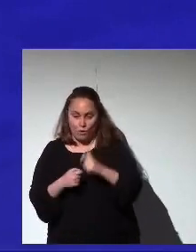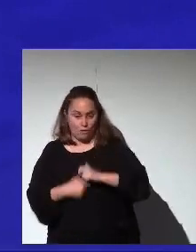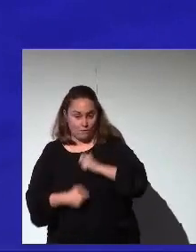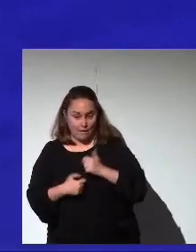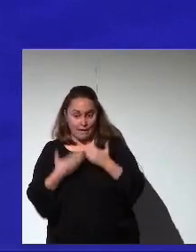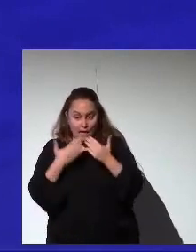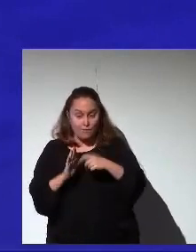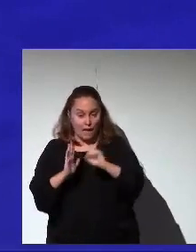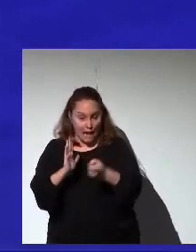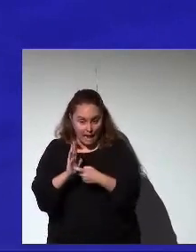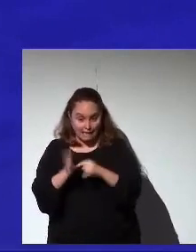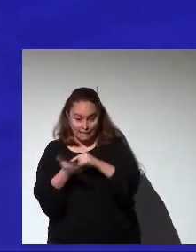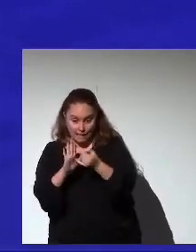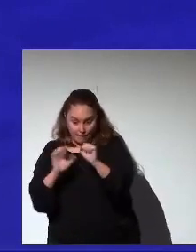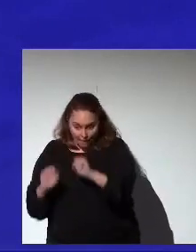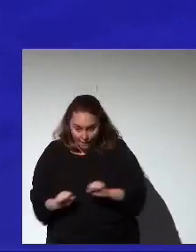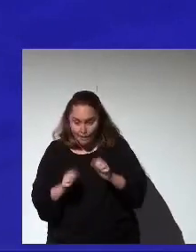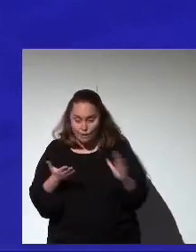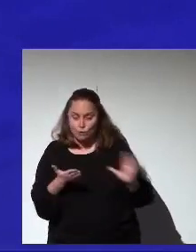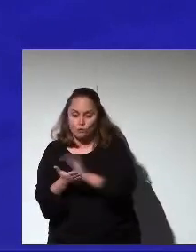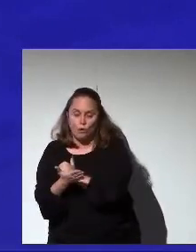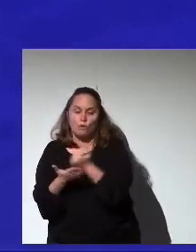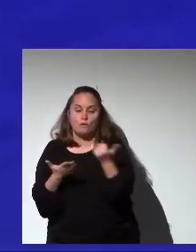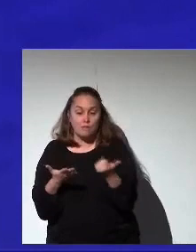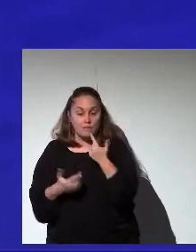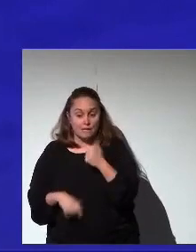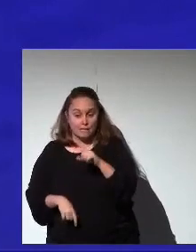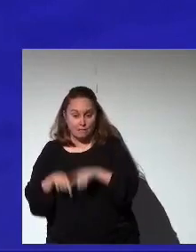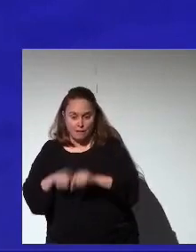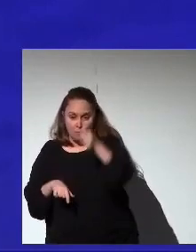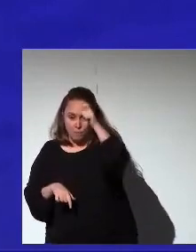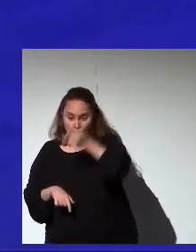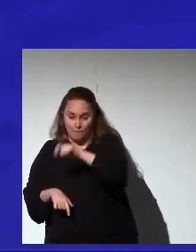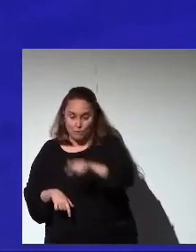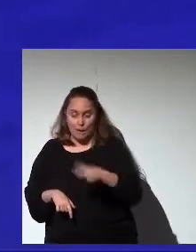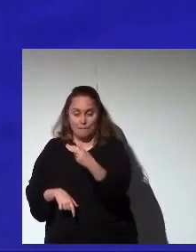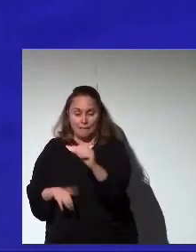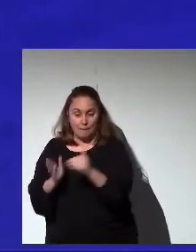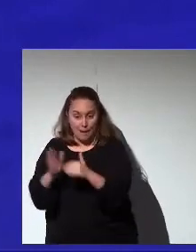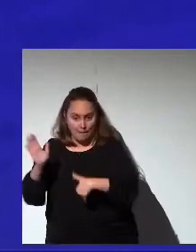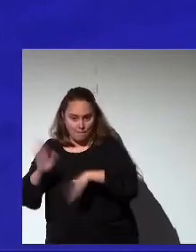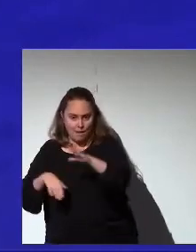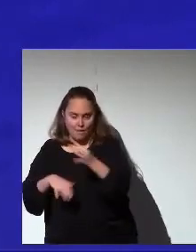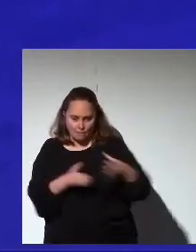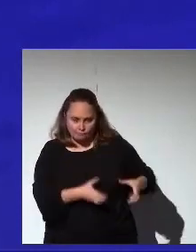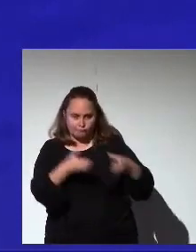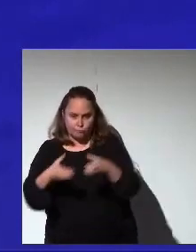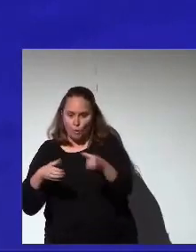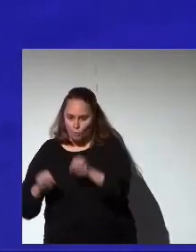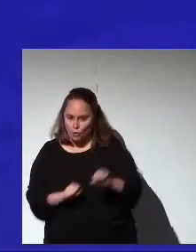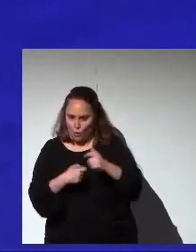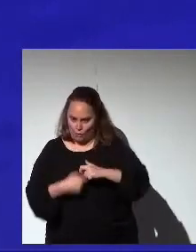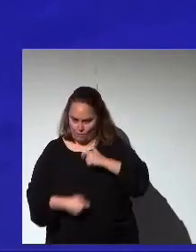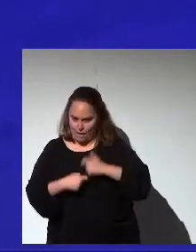agrupaciones de voluntarios más allá de 20.000 habitantes, así como, digamos, un mínimo de